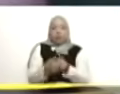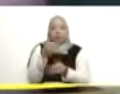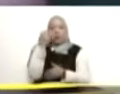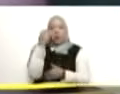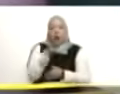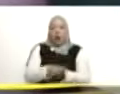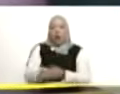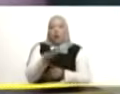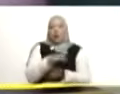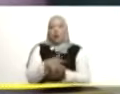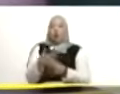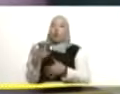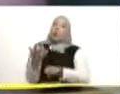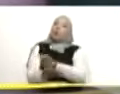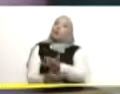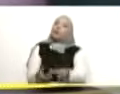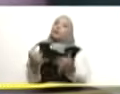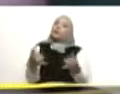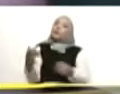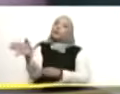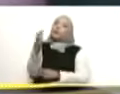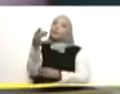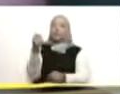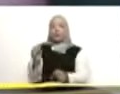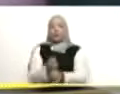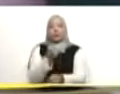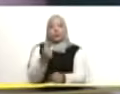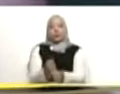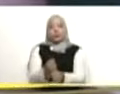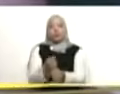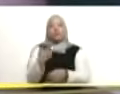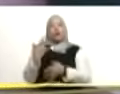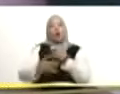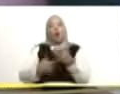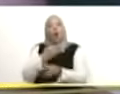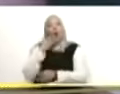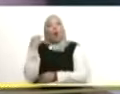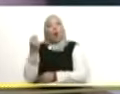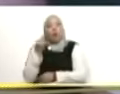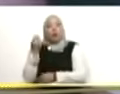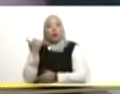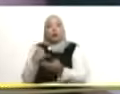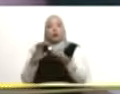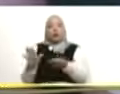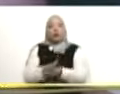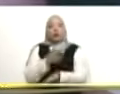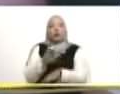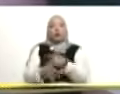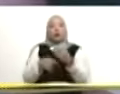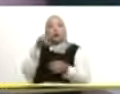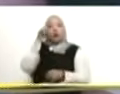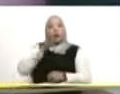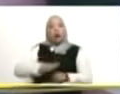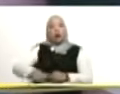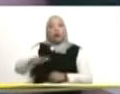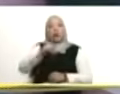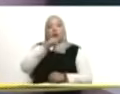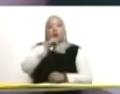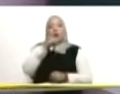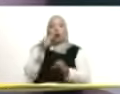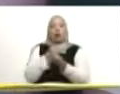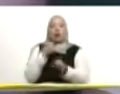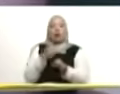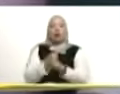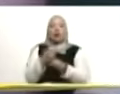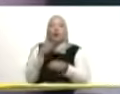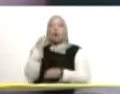crisis climática es una de las banderas fundamentales en la que los jóvenes, o es una de las principales más bien amenazas de la generación